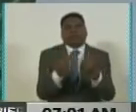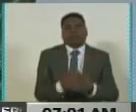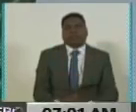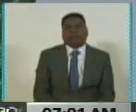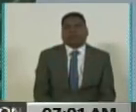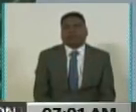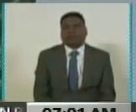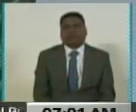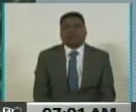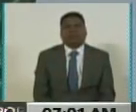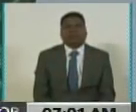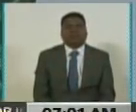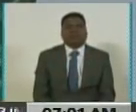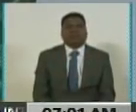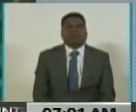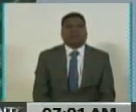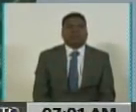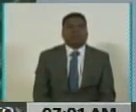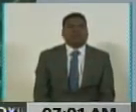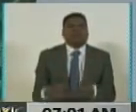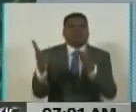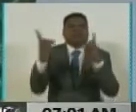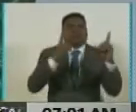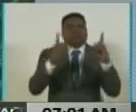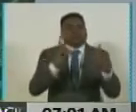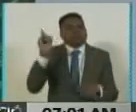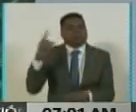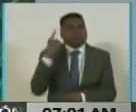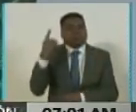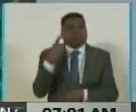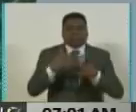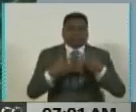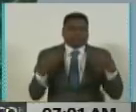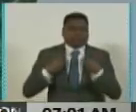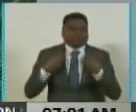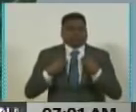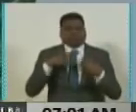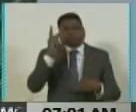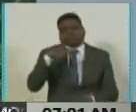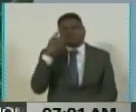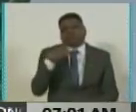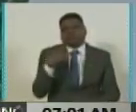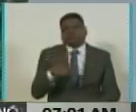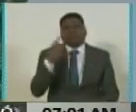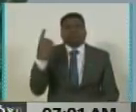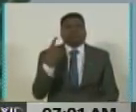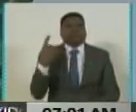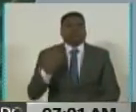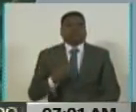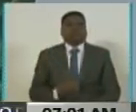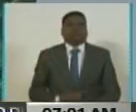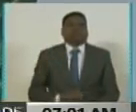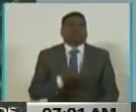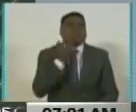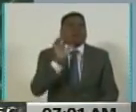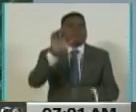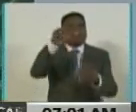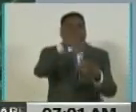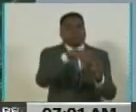que hay que dialogar no solamente en torno a la convivencia política y a si vienen elecciones o no,